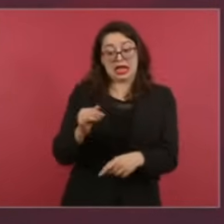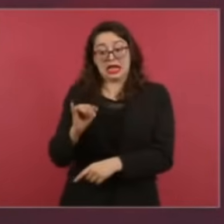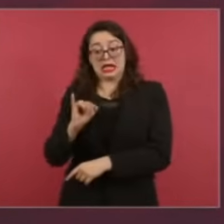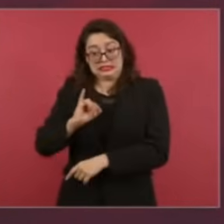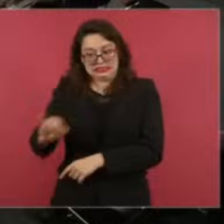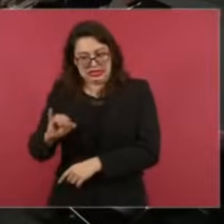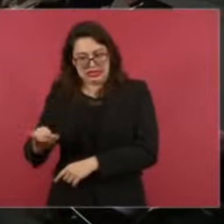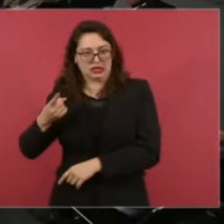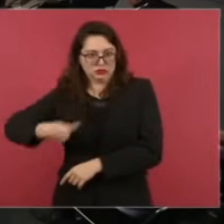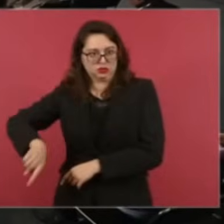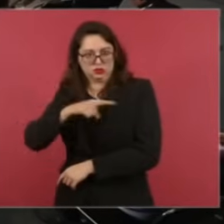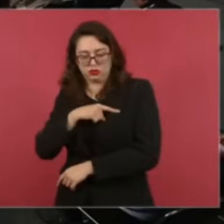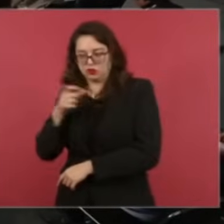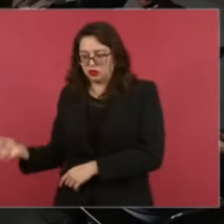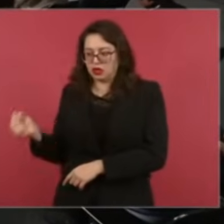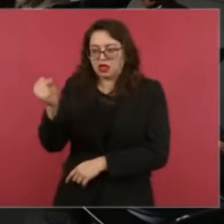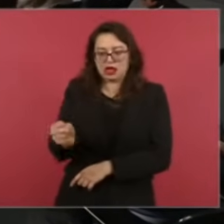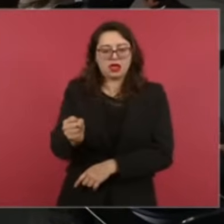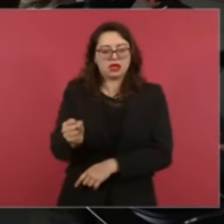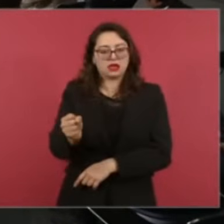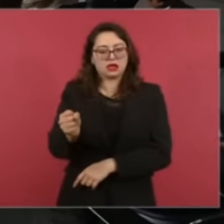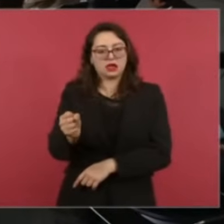el ingeniero Cuauhtémoc Cárdenas.